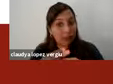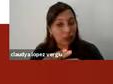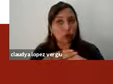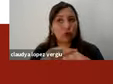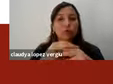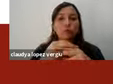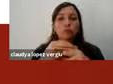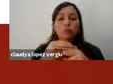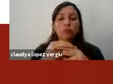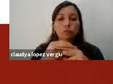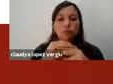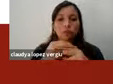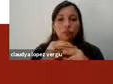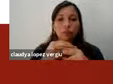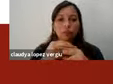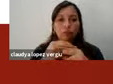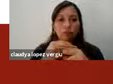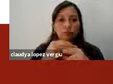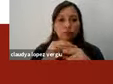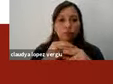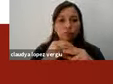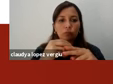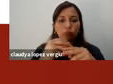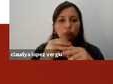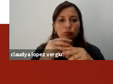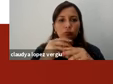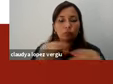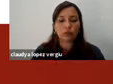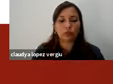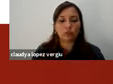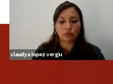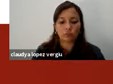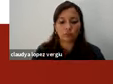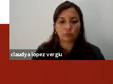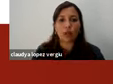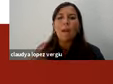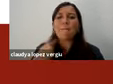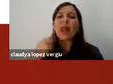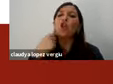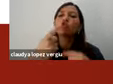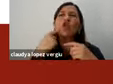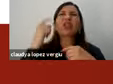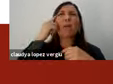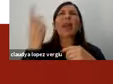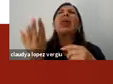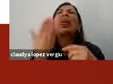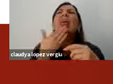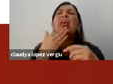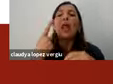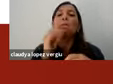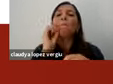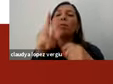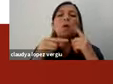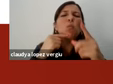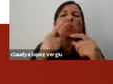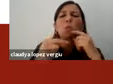Básicamente aquí lo que hemos identificado, porque para poder hacer este plan de trabajo hicimos encuestas al equipo de PROMPERÚ y